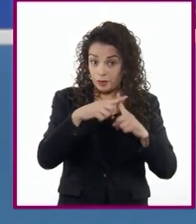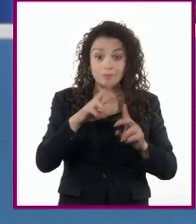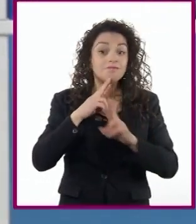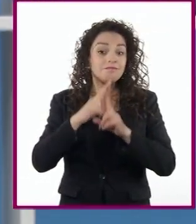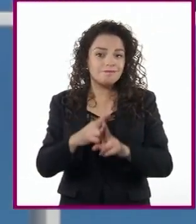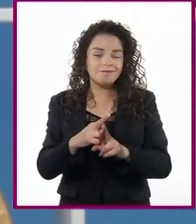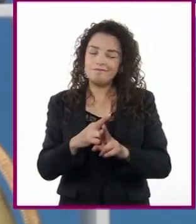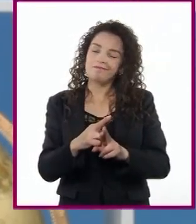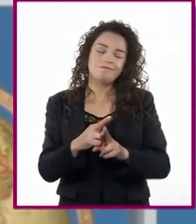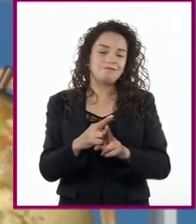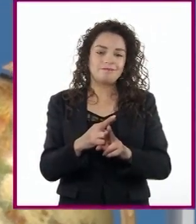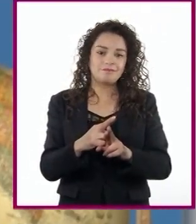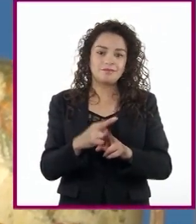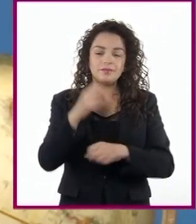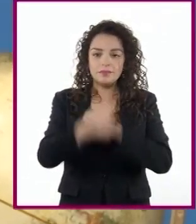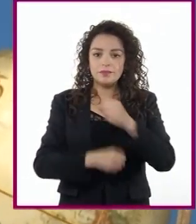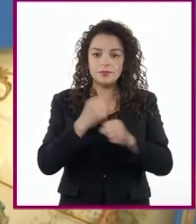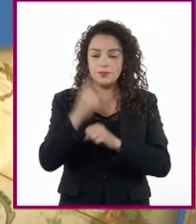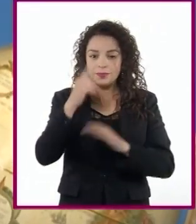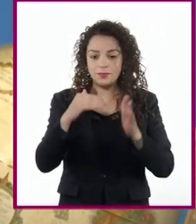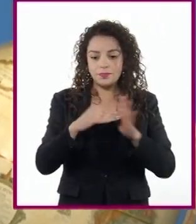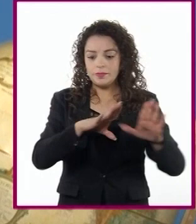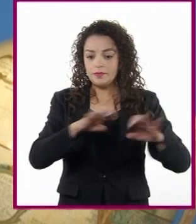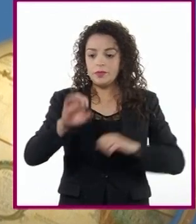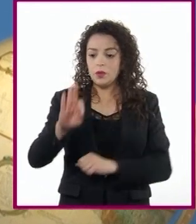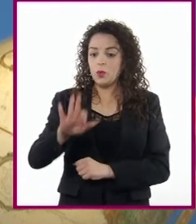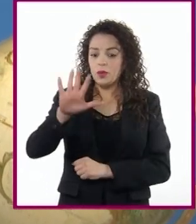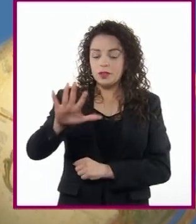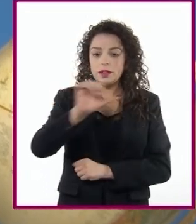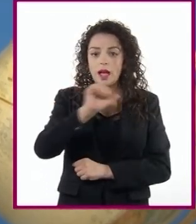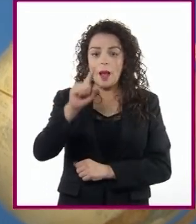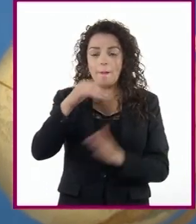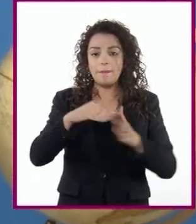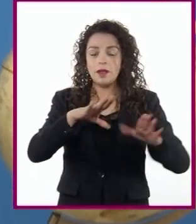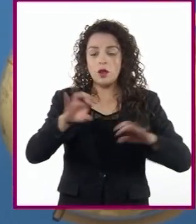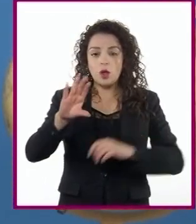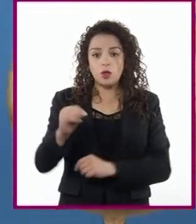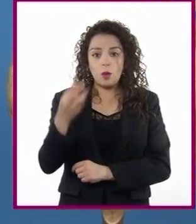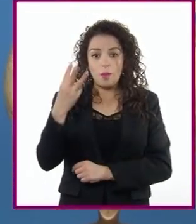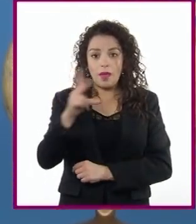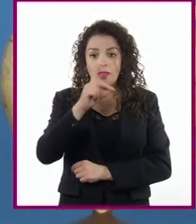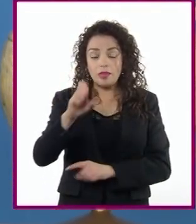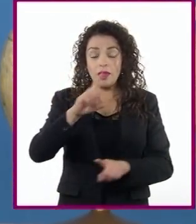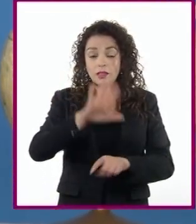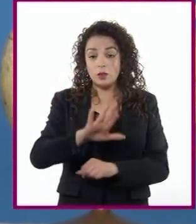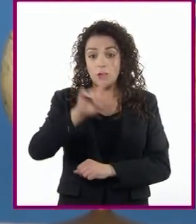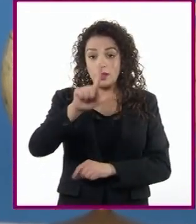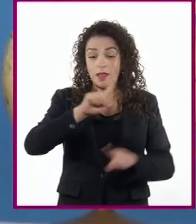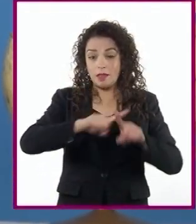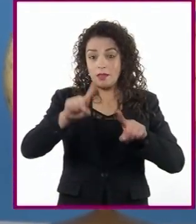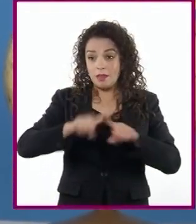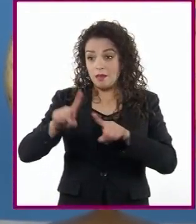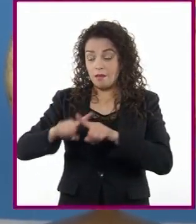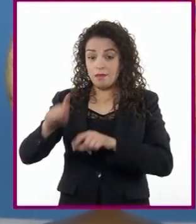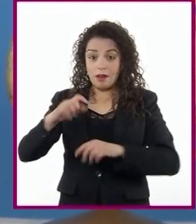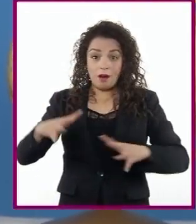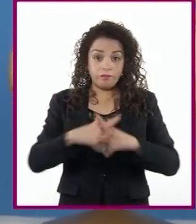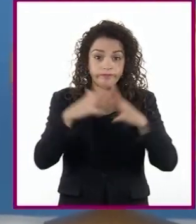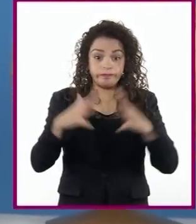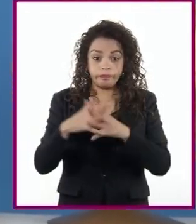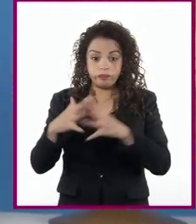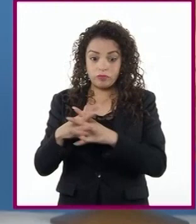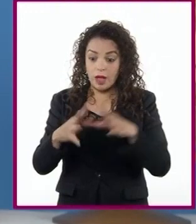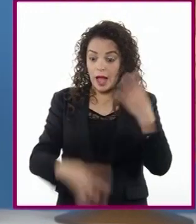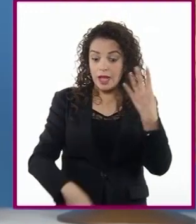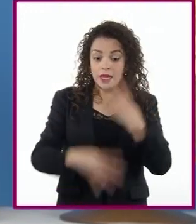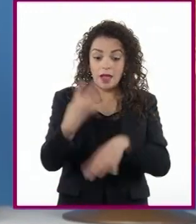el periodo de 1945 a 1993, de las 57 confrontaciones bélicas que finalizaron, 14 lo